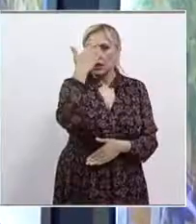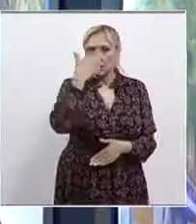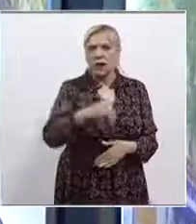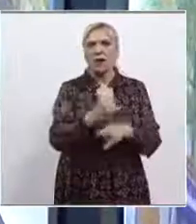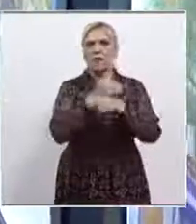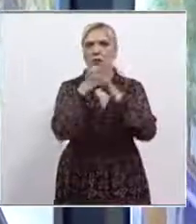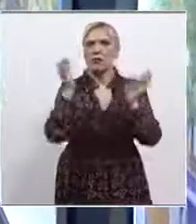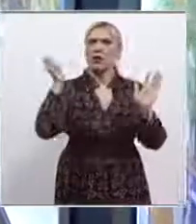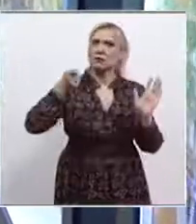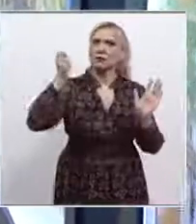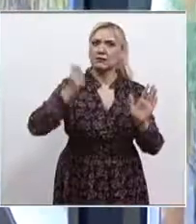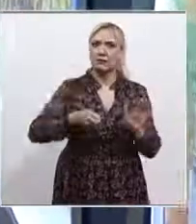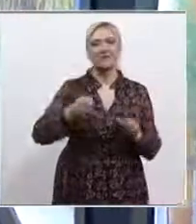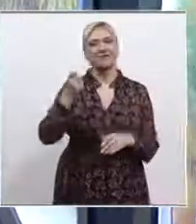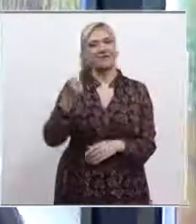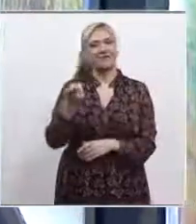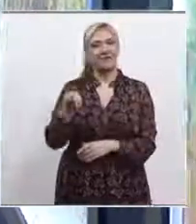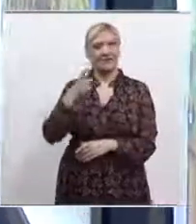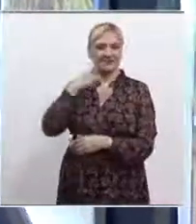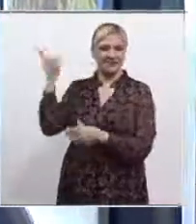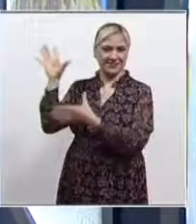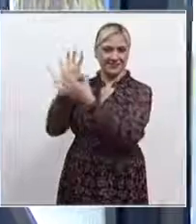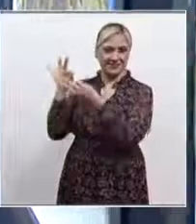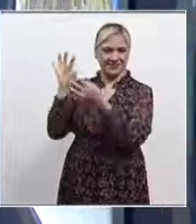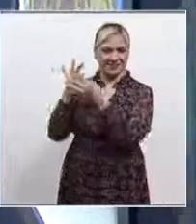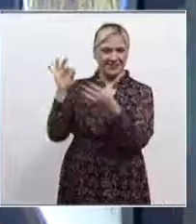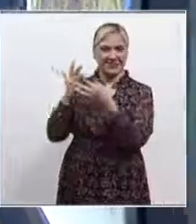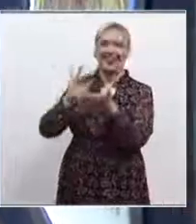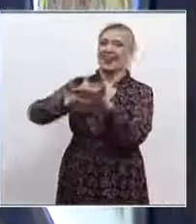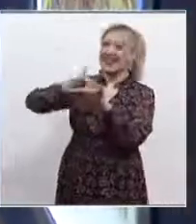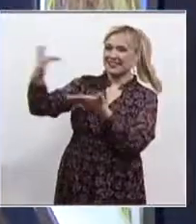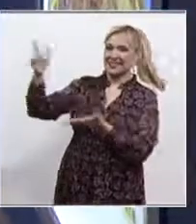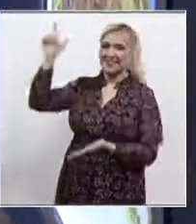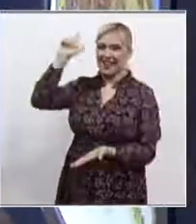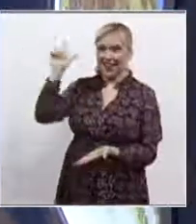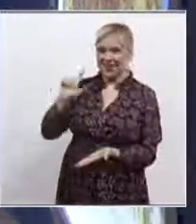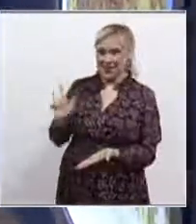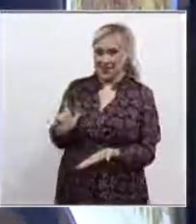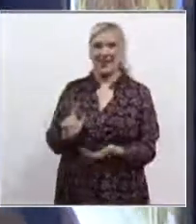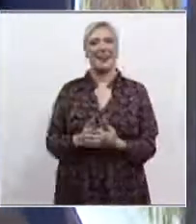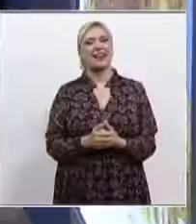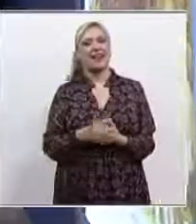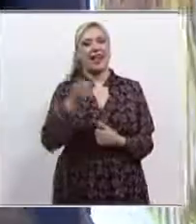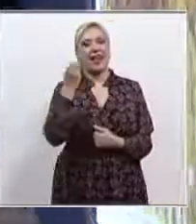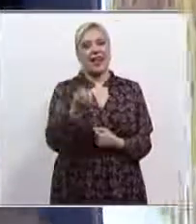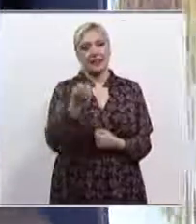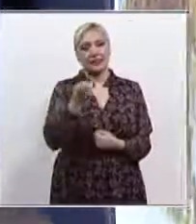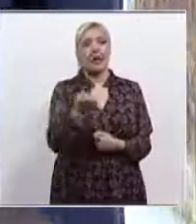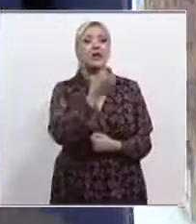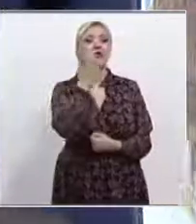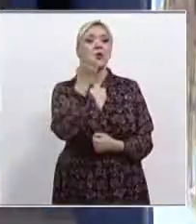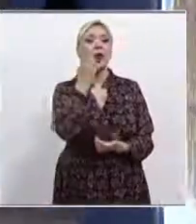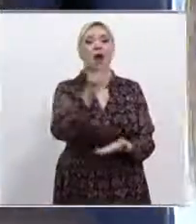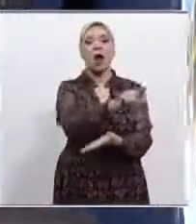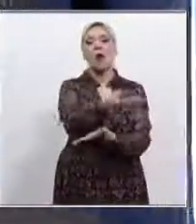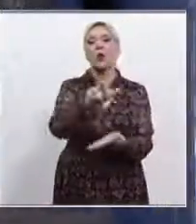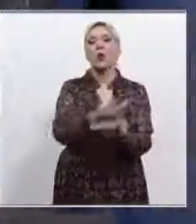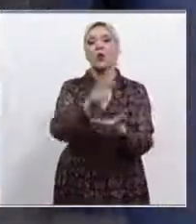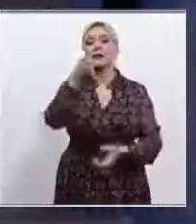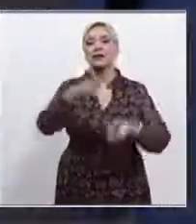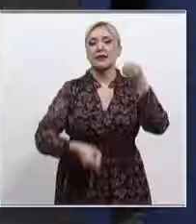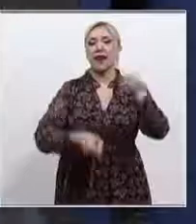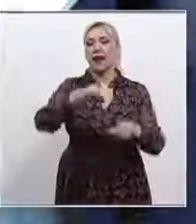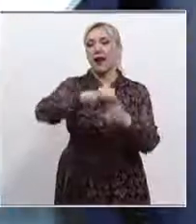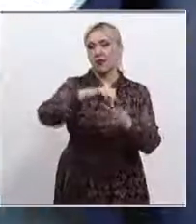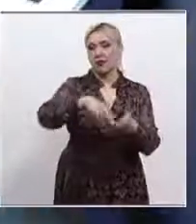reporte que tenemos hasta el momento. Muchas gracias, Laura, por tu reporte desde la Escuela Judicial Electoral. Y